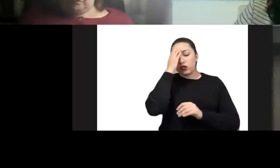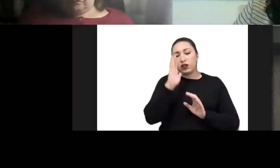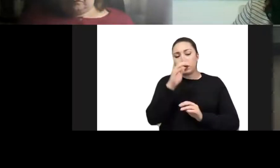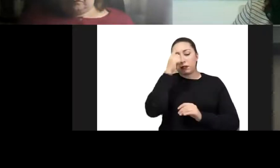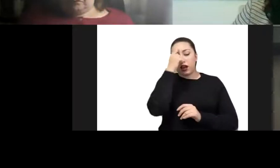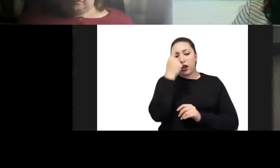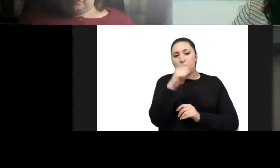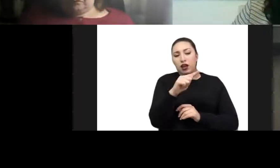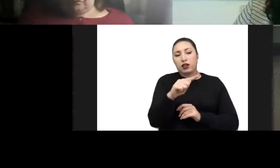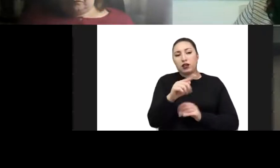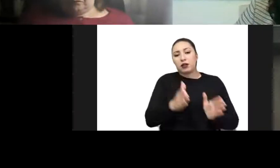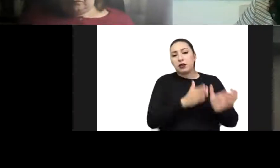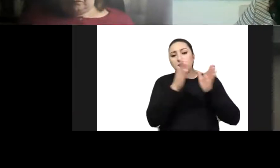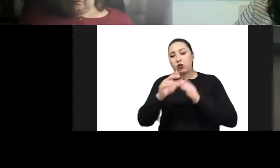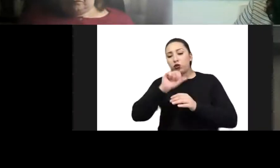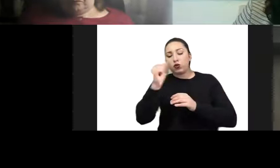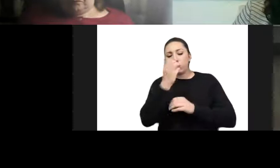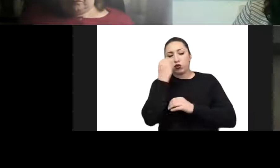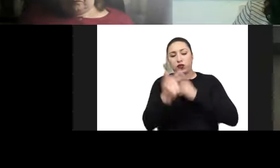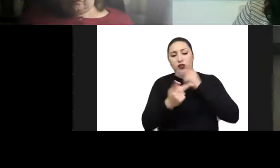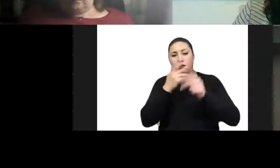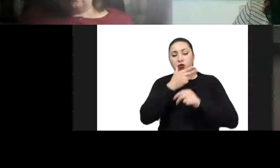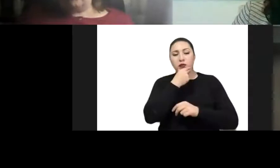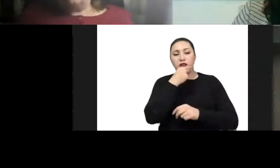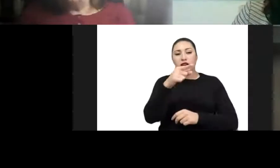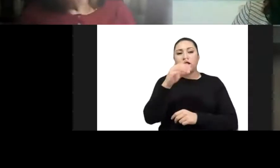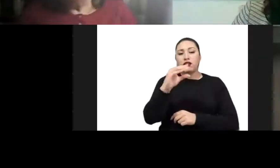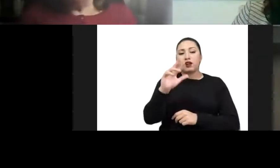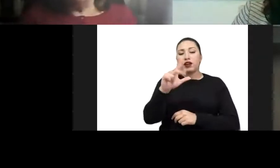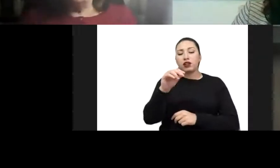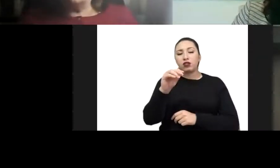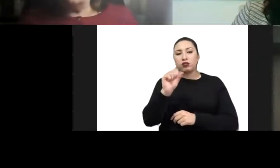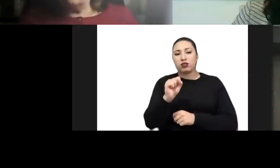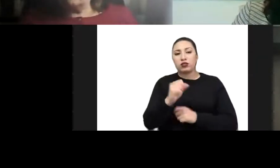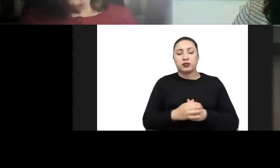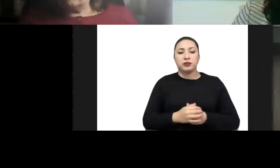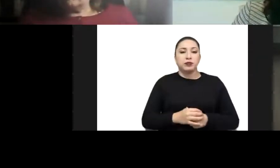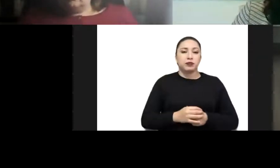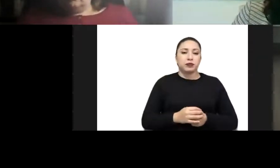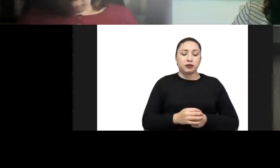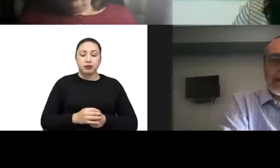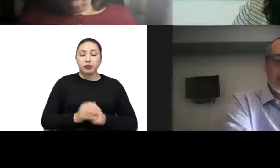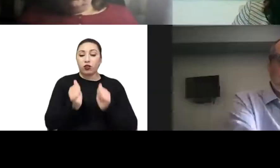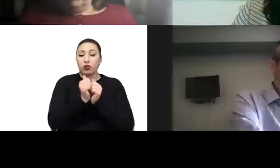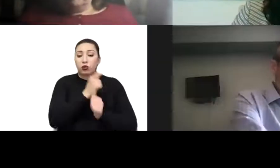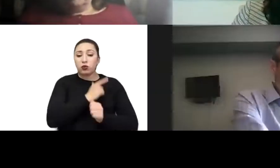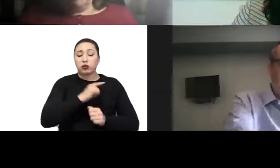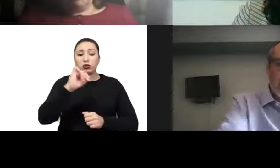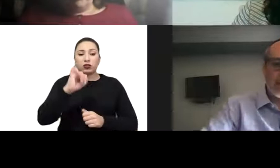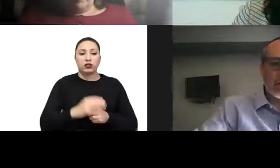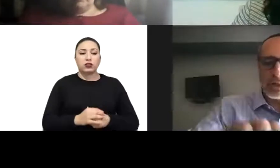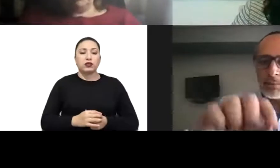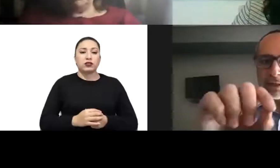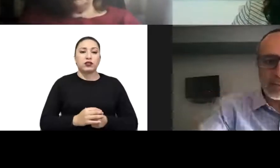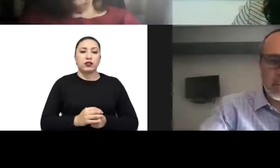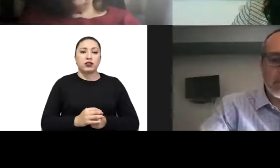paso brevemente a la presentación de Carlos. Te lo agradezco mucho. Por supuesto. Con Carlos, gracias, diputada.